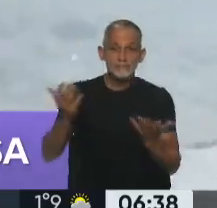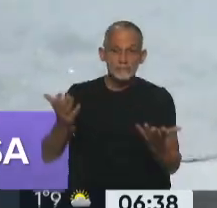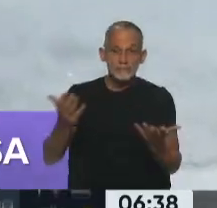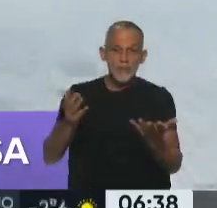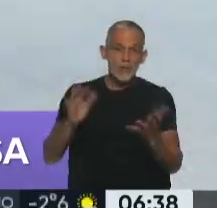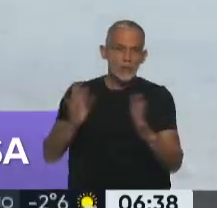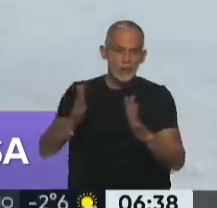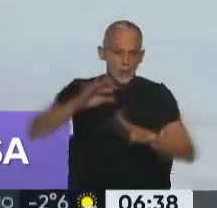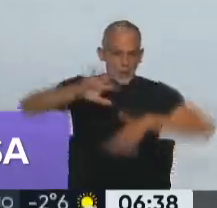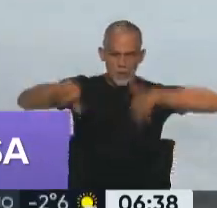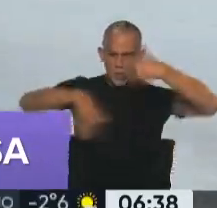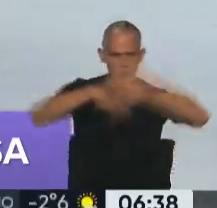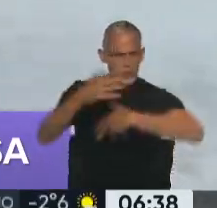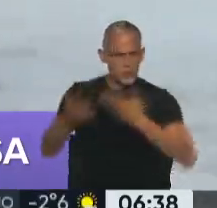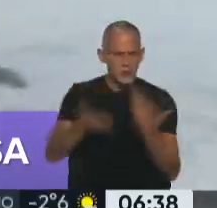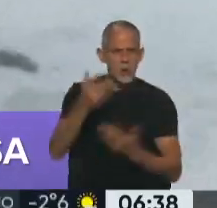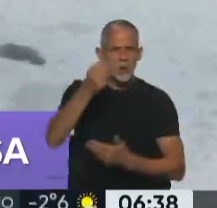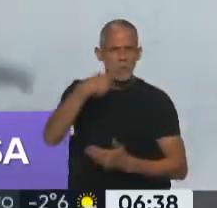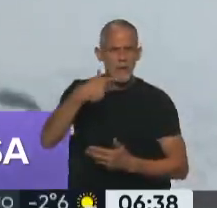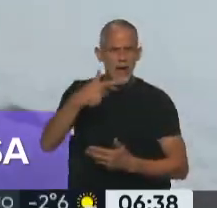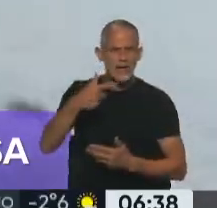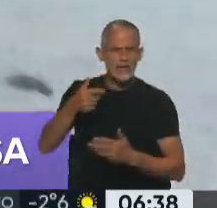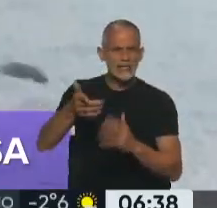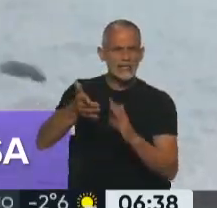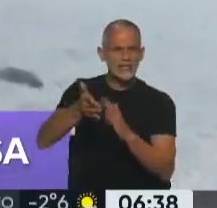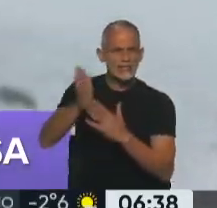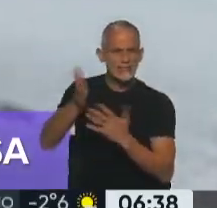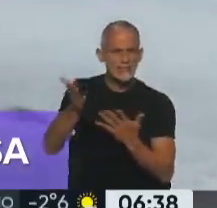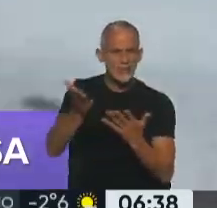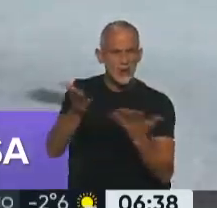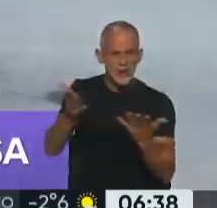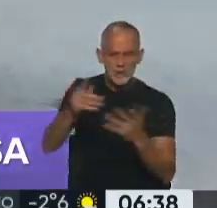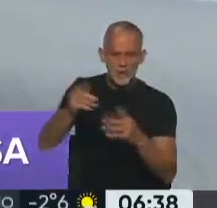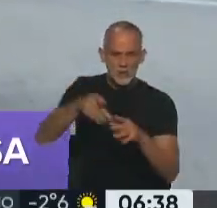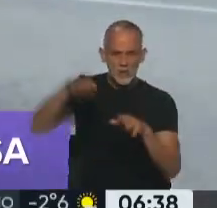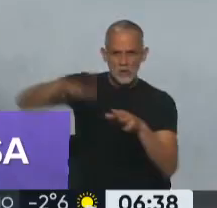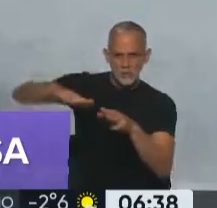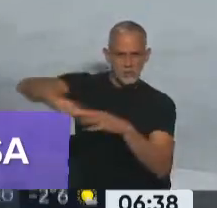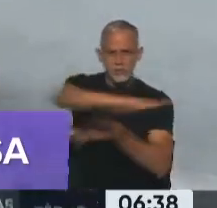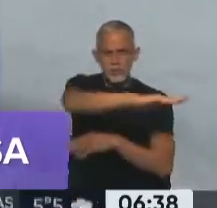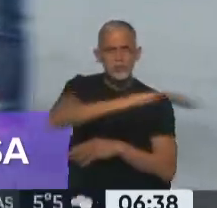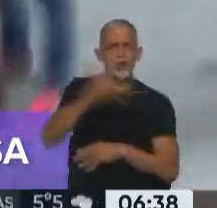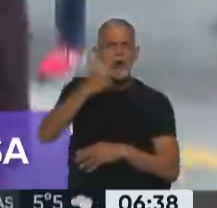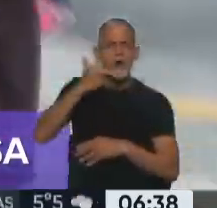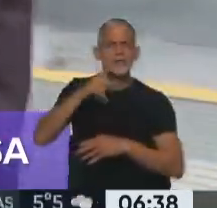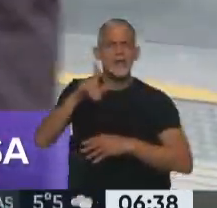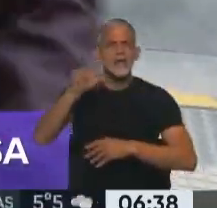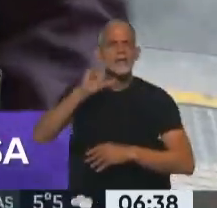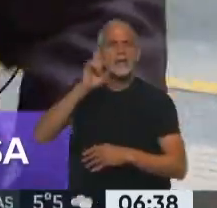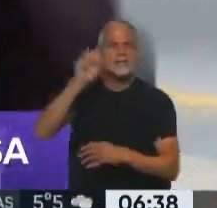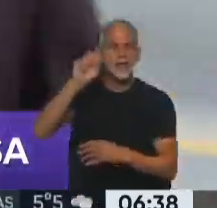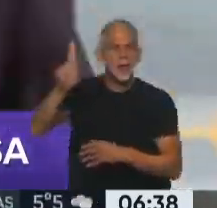al suelo y termina con heridas en su rostro. Pese a la claridad de las imágenes, el 100% de los medios